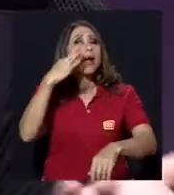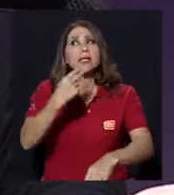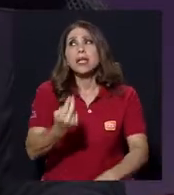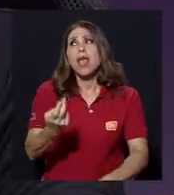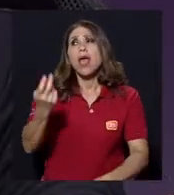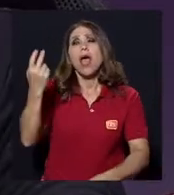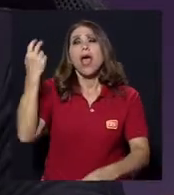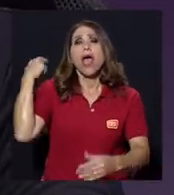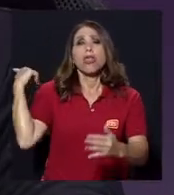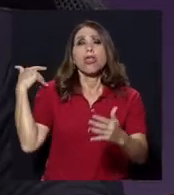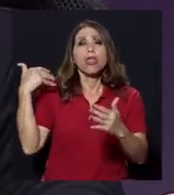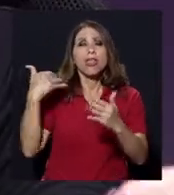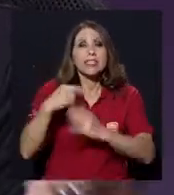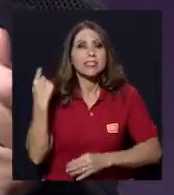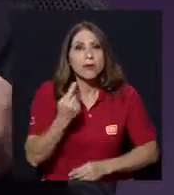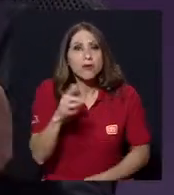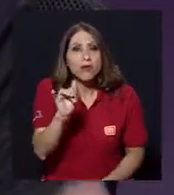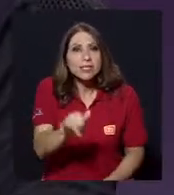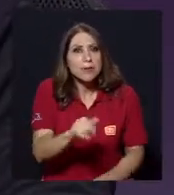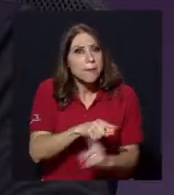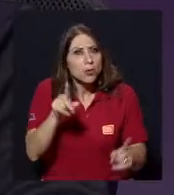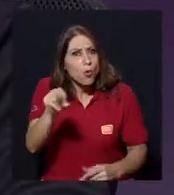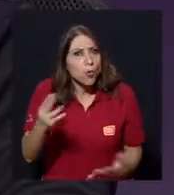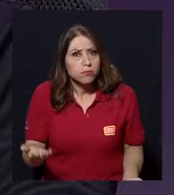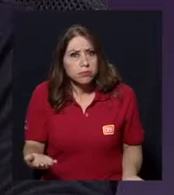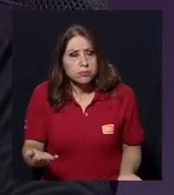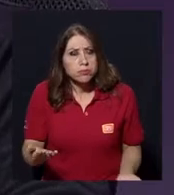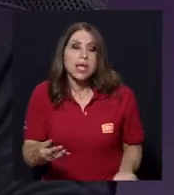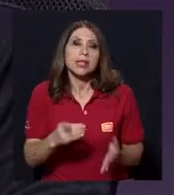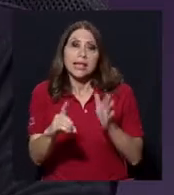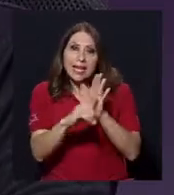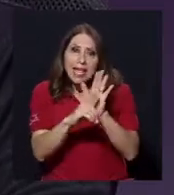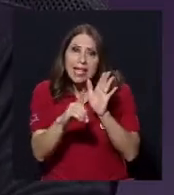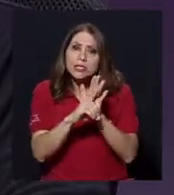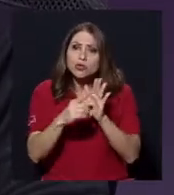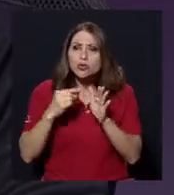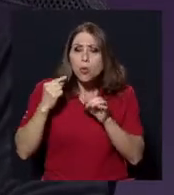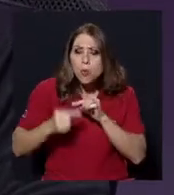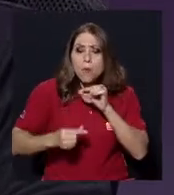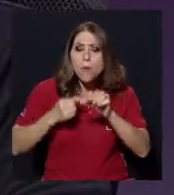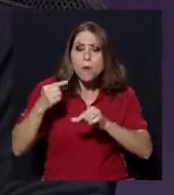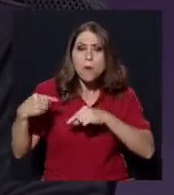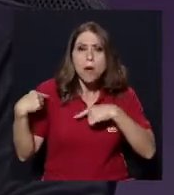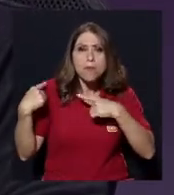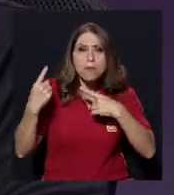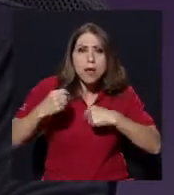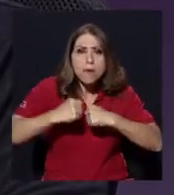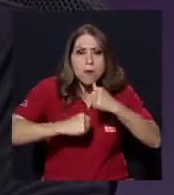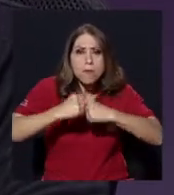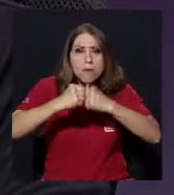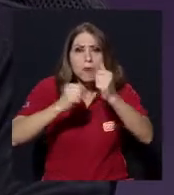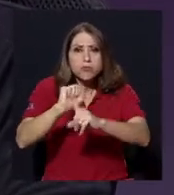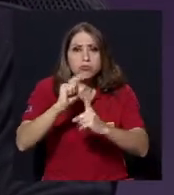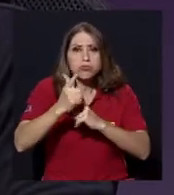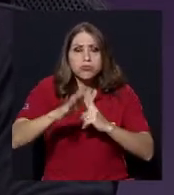siempre tuvimos estos derechos, ¿verdad? Y no, ¿verdad? Es decir, los derechos se han construido socialmente y sobre todo las